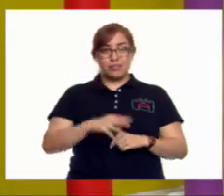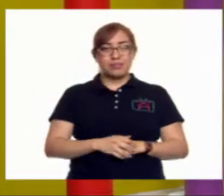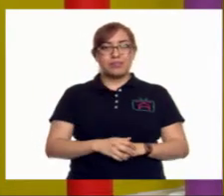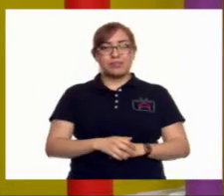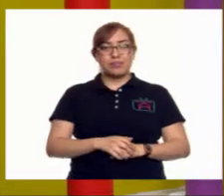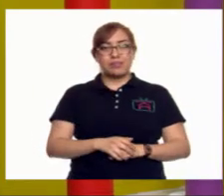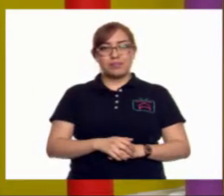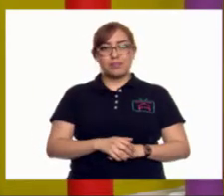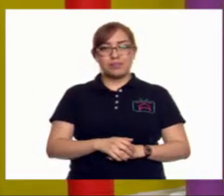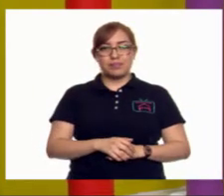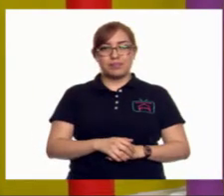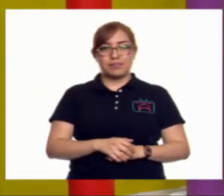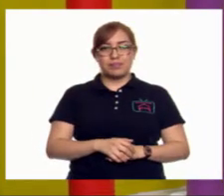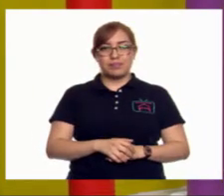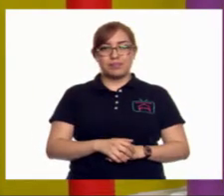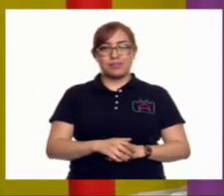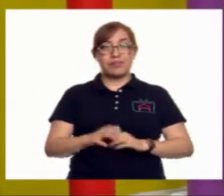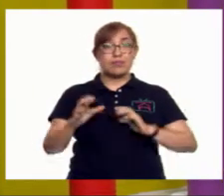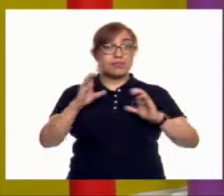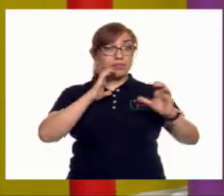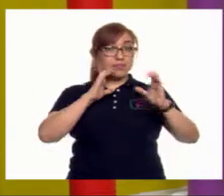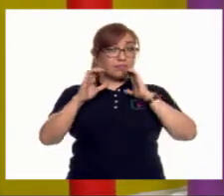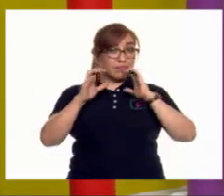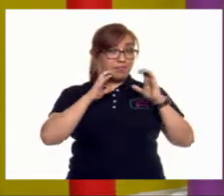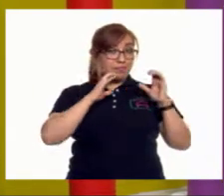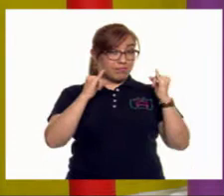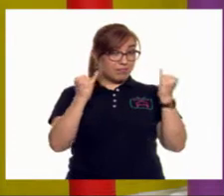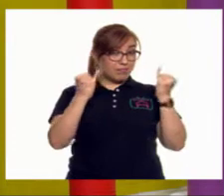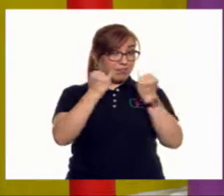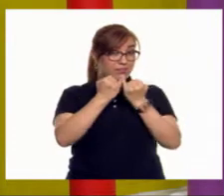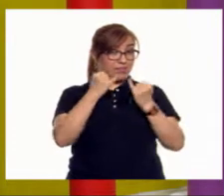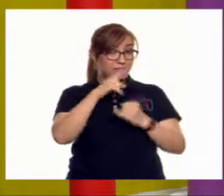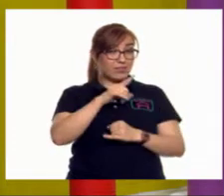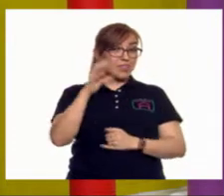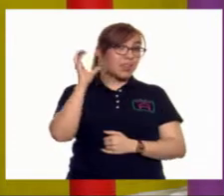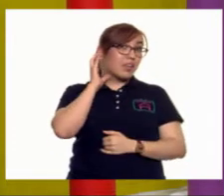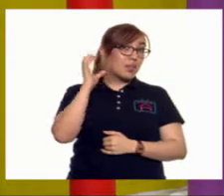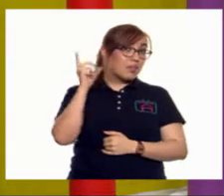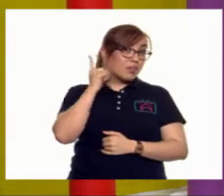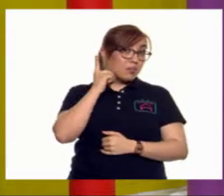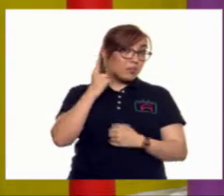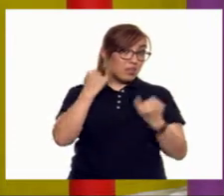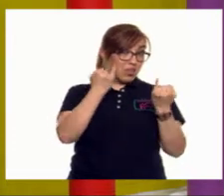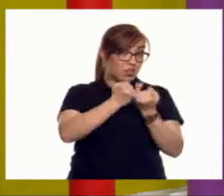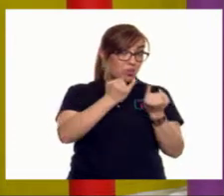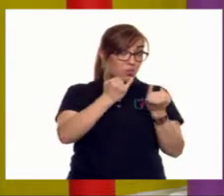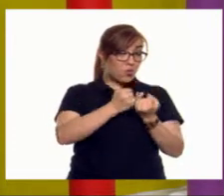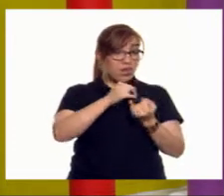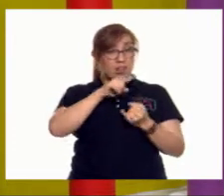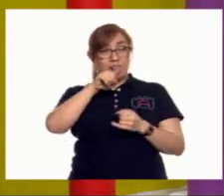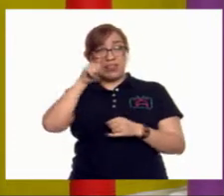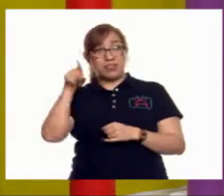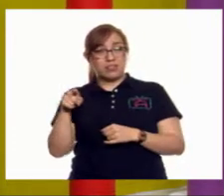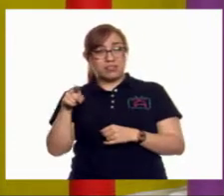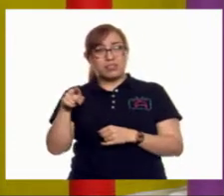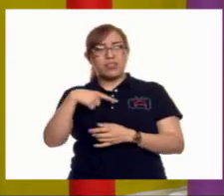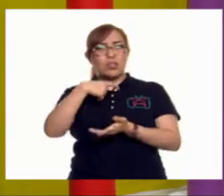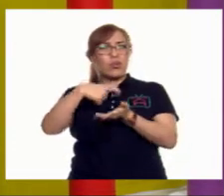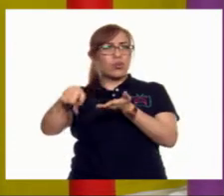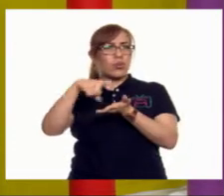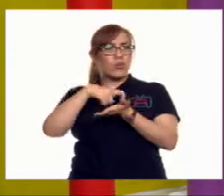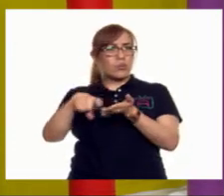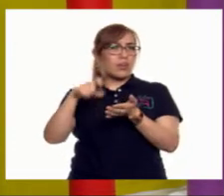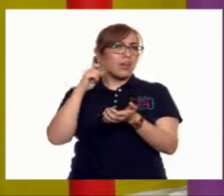comunicar igual si estamos en la Cámara de Diputados a si estamos tratando de comprar